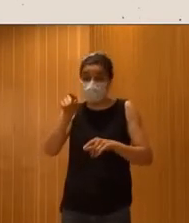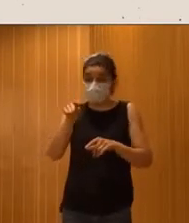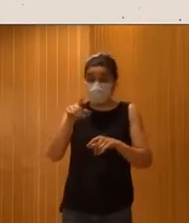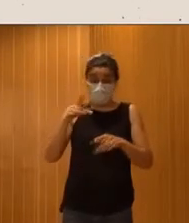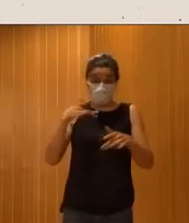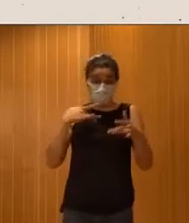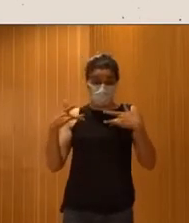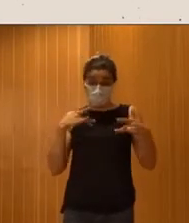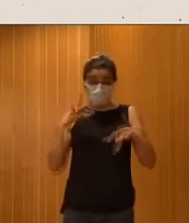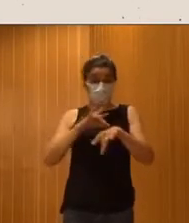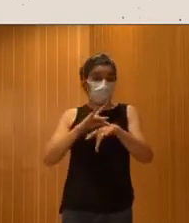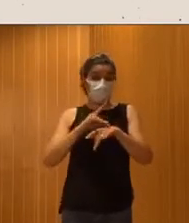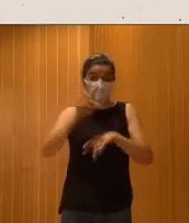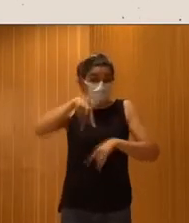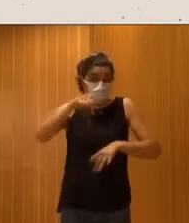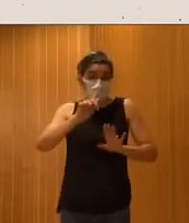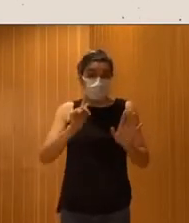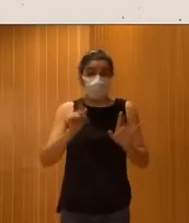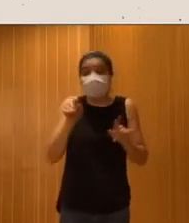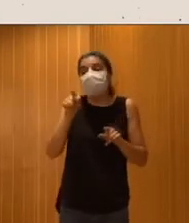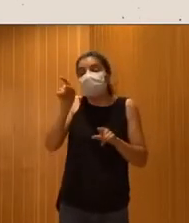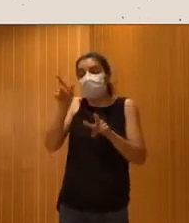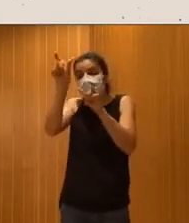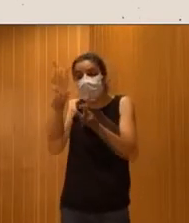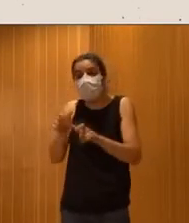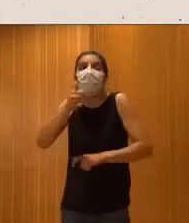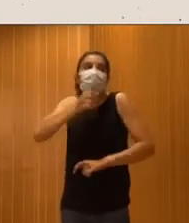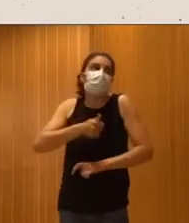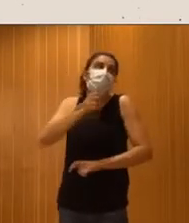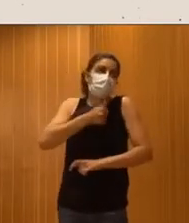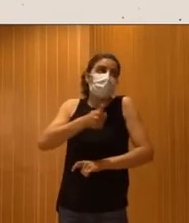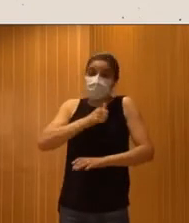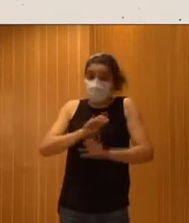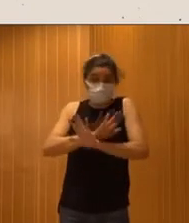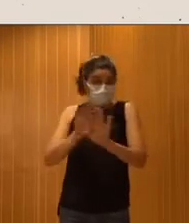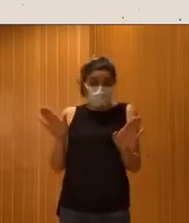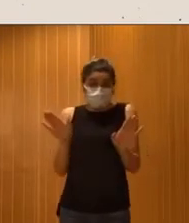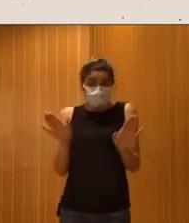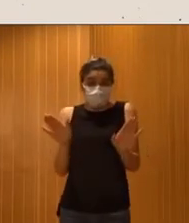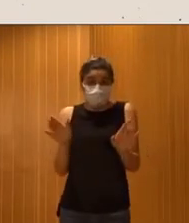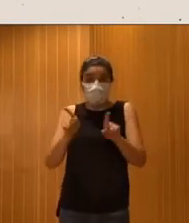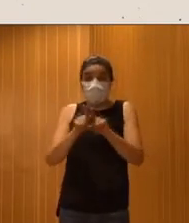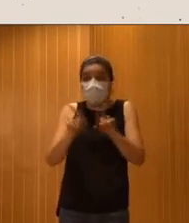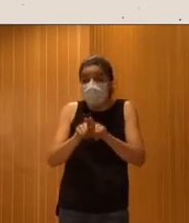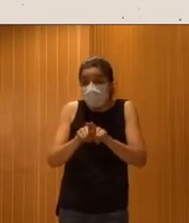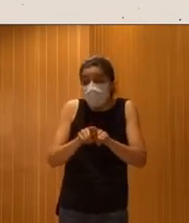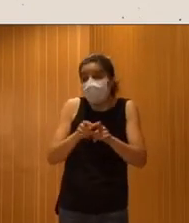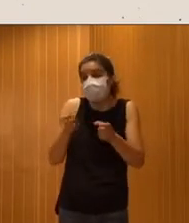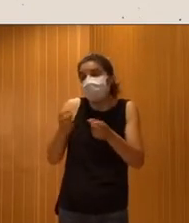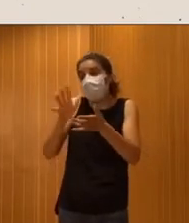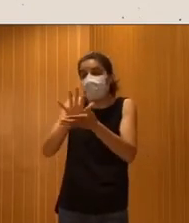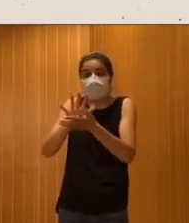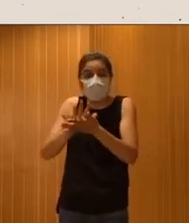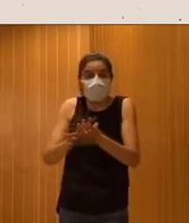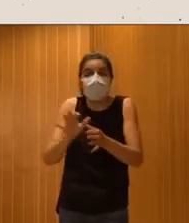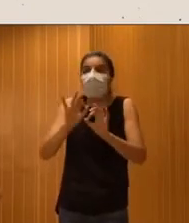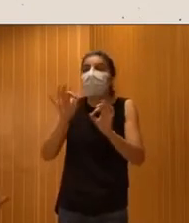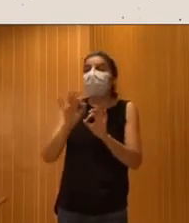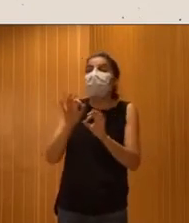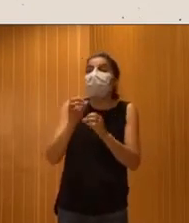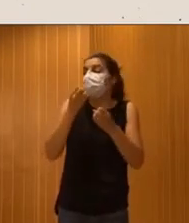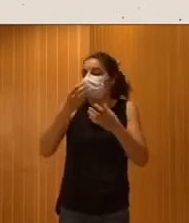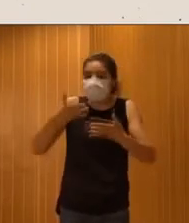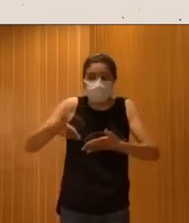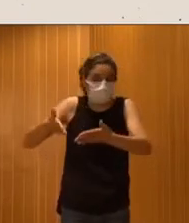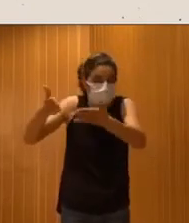ningún psicofármaco, eso lo que requiere es paciencia, requiere aguante del entorno, ajo y agua, o buscar